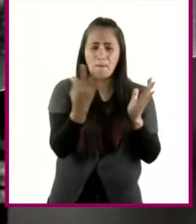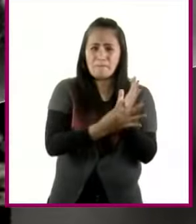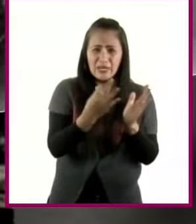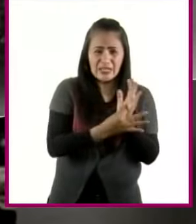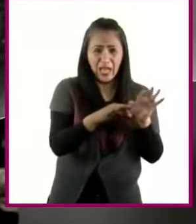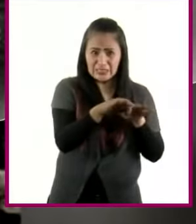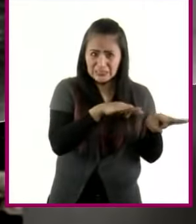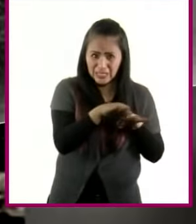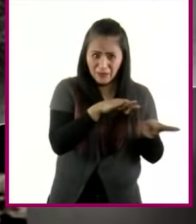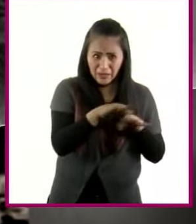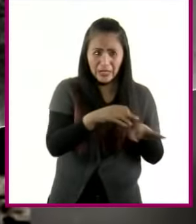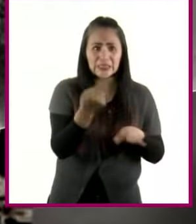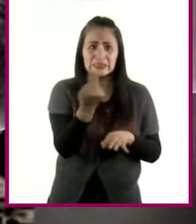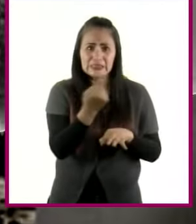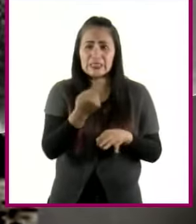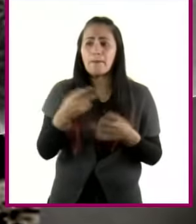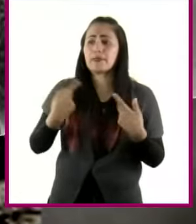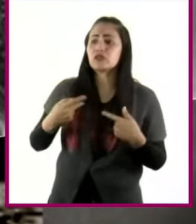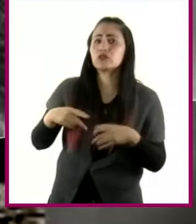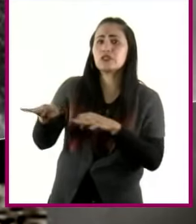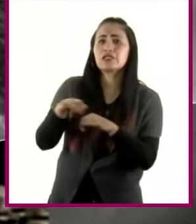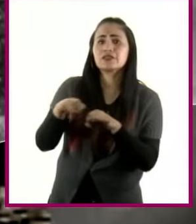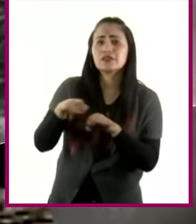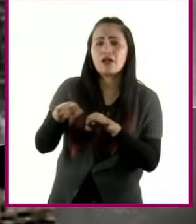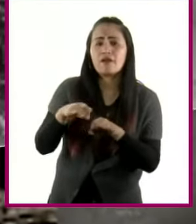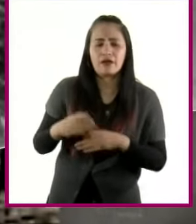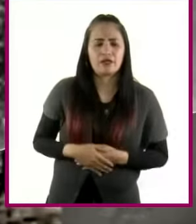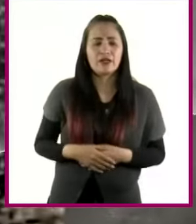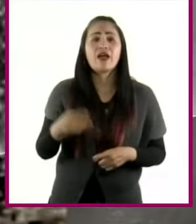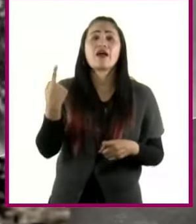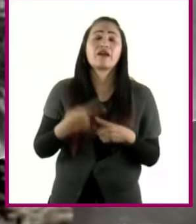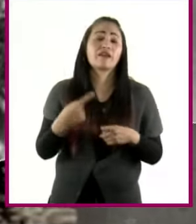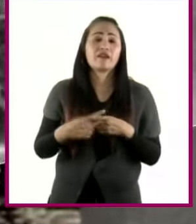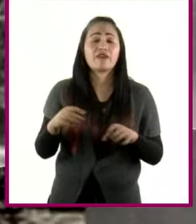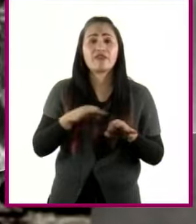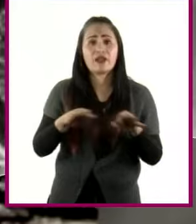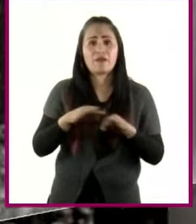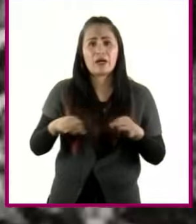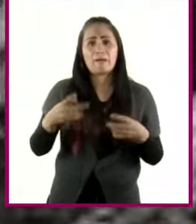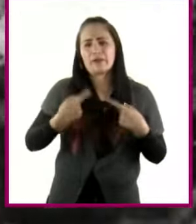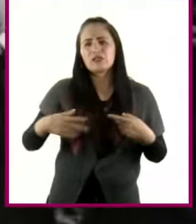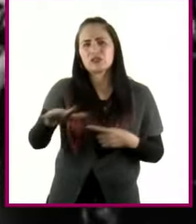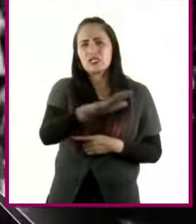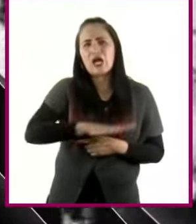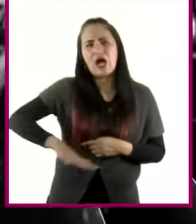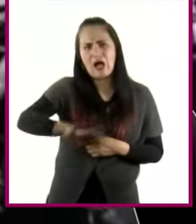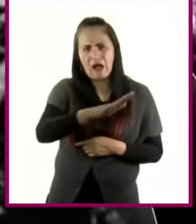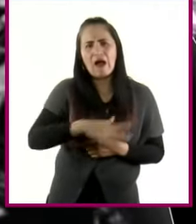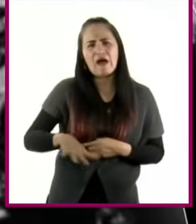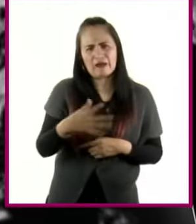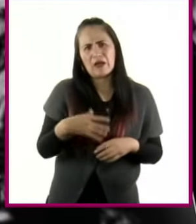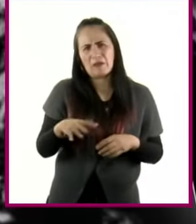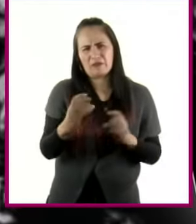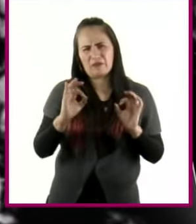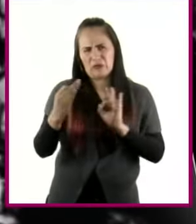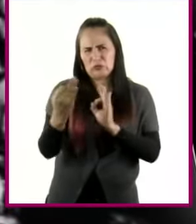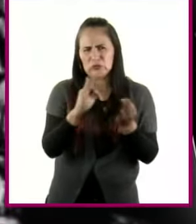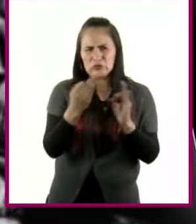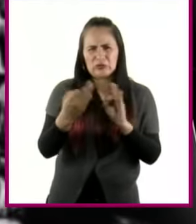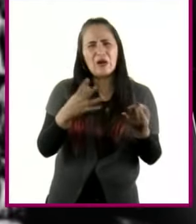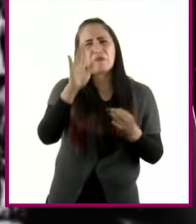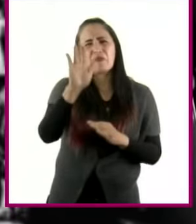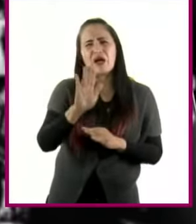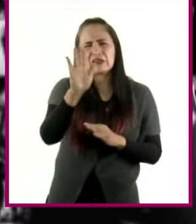era necesaria mano de obra. Por supuesto, esta era cubierta con la población local que se veía sometida básicamente a la